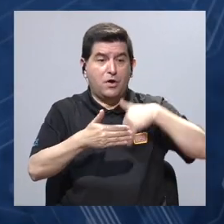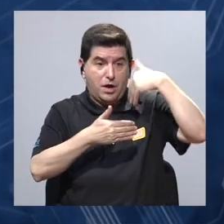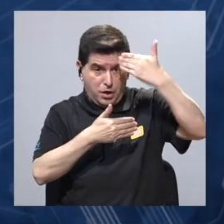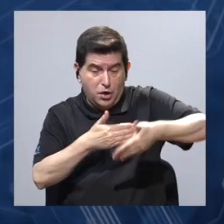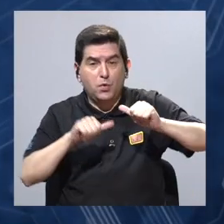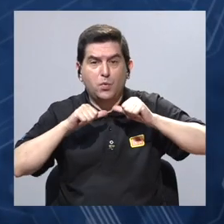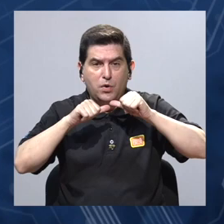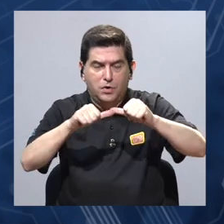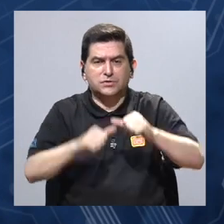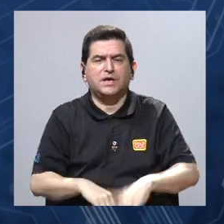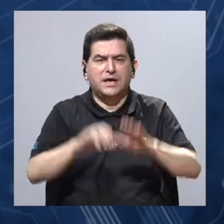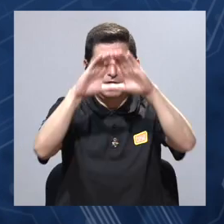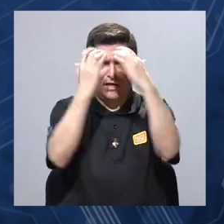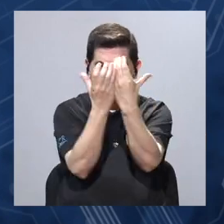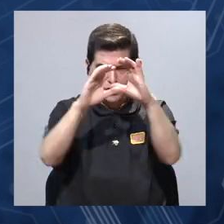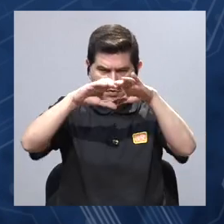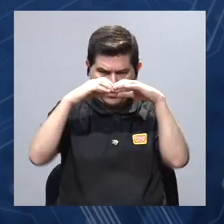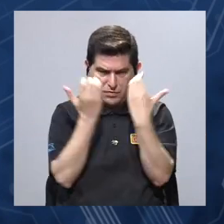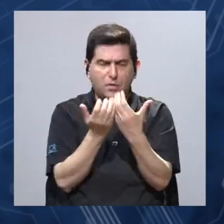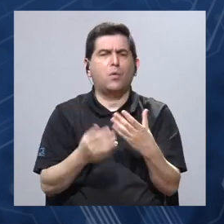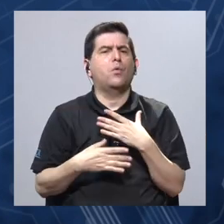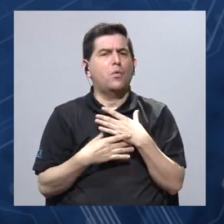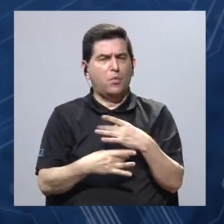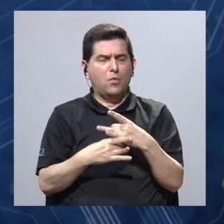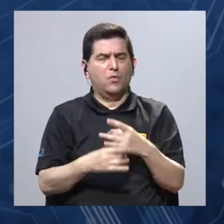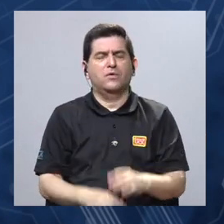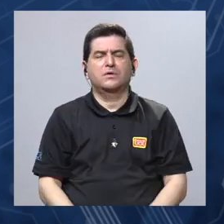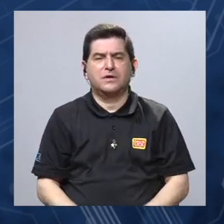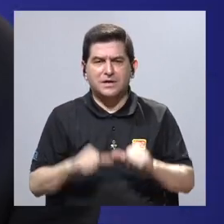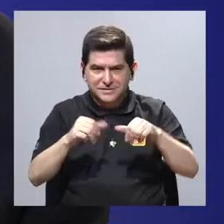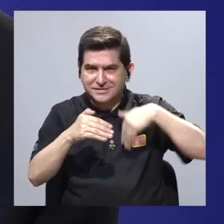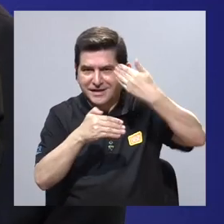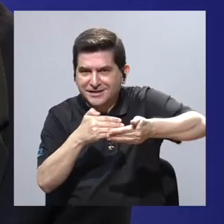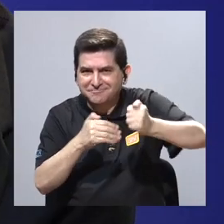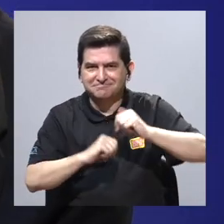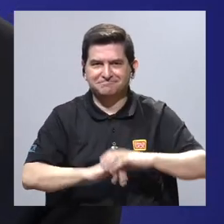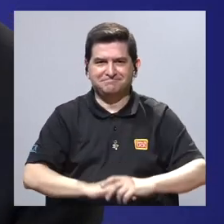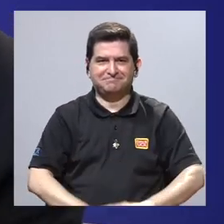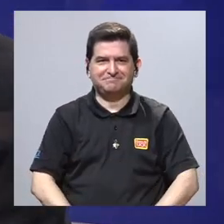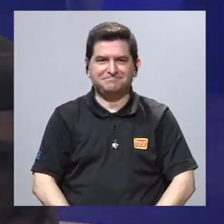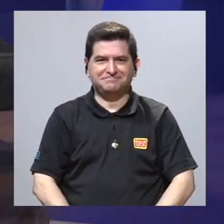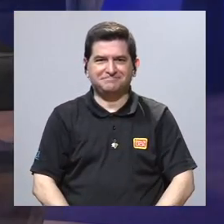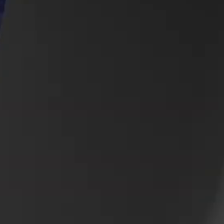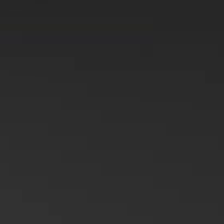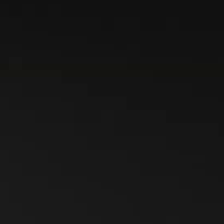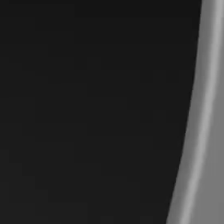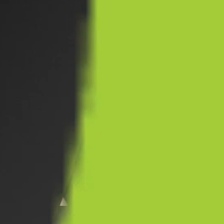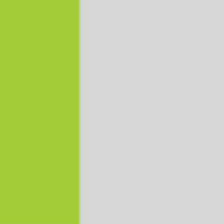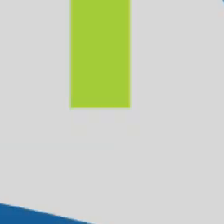este momento para luego seguir con esta clasificación que es sumamente importante. Ya regresamos.